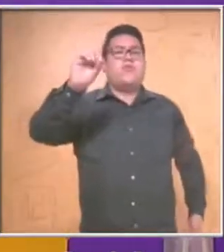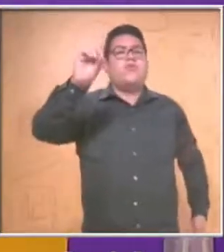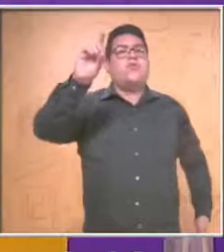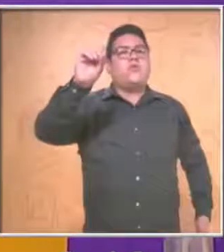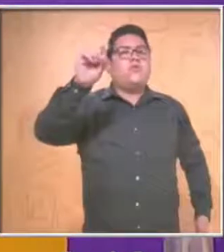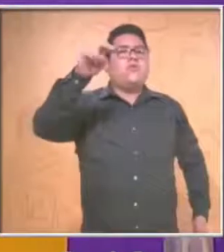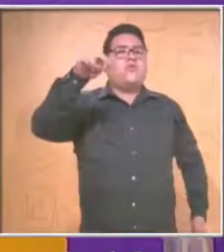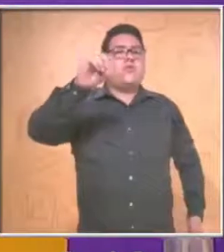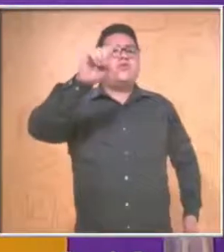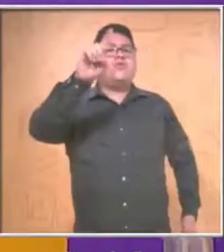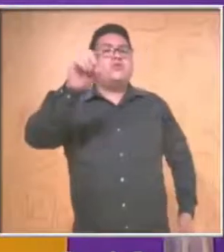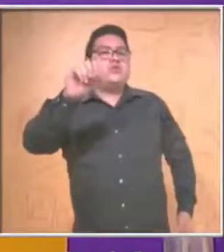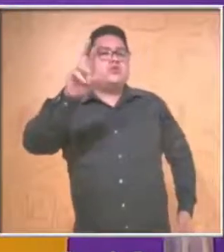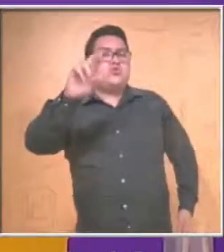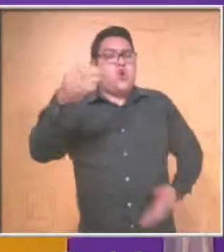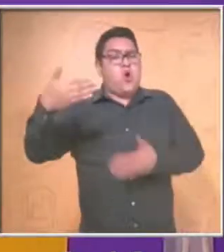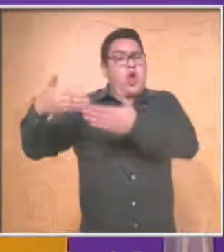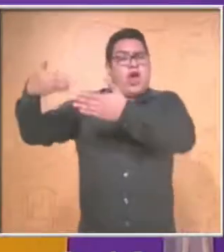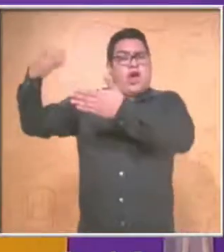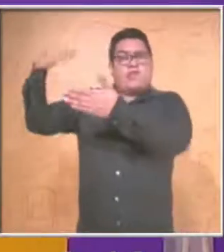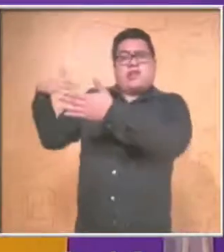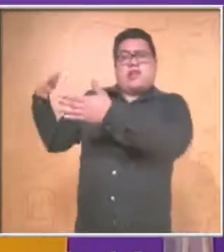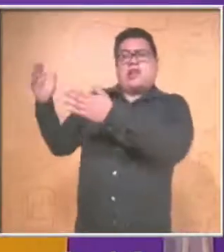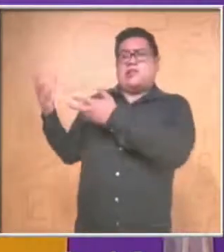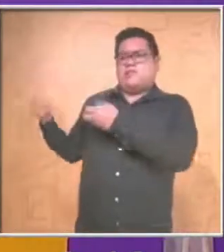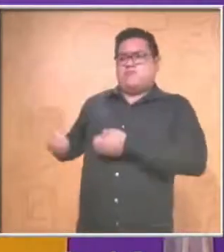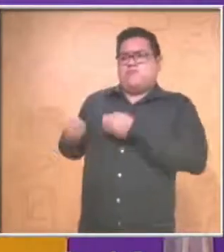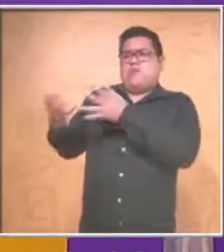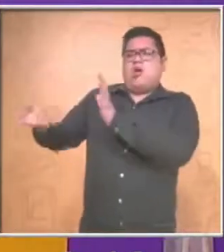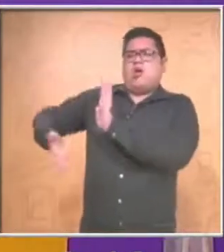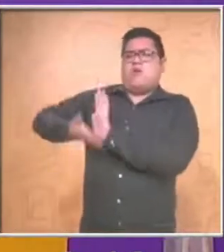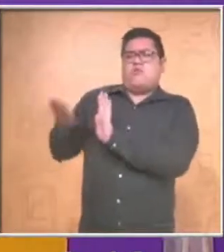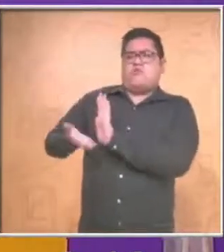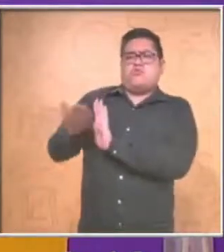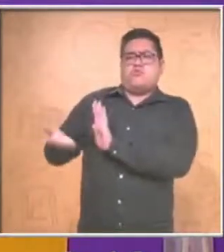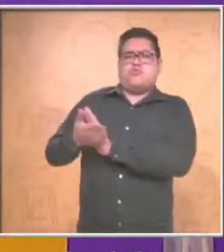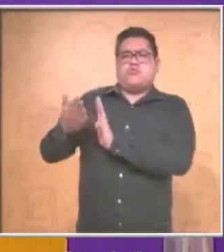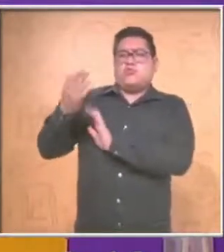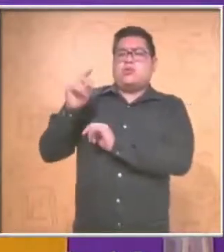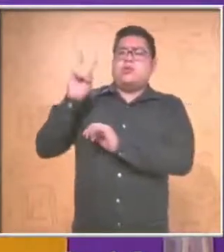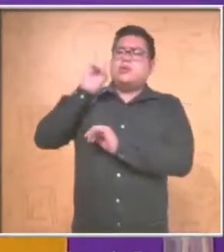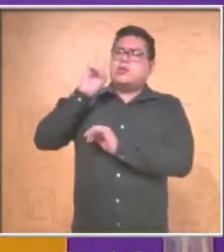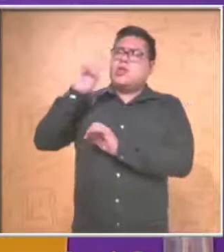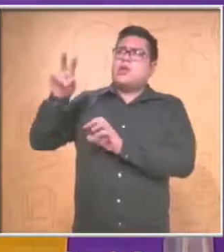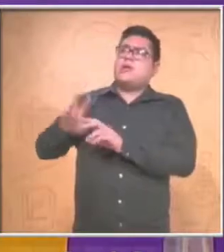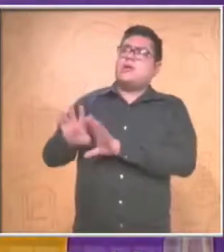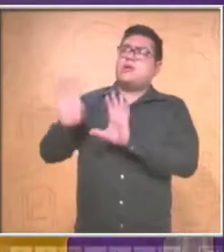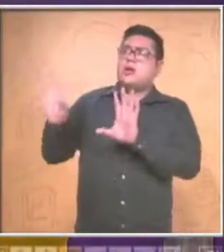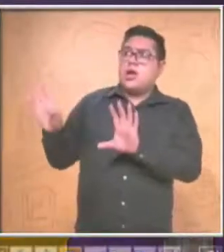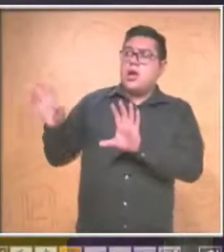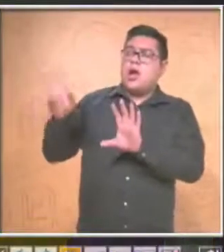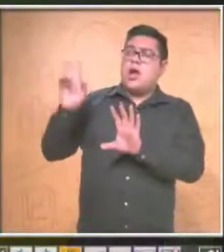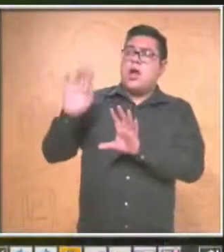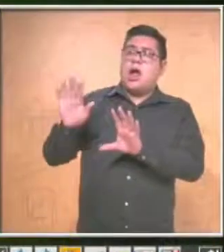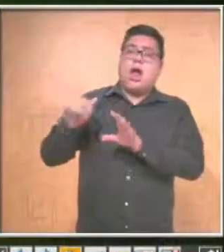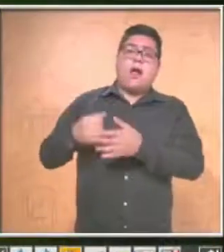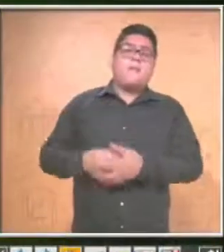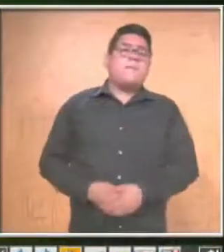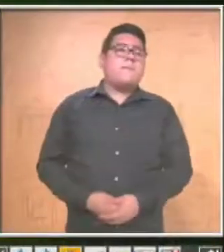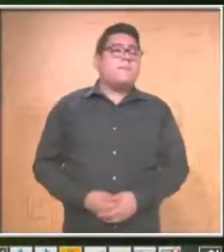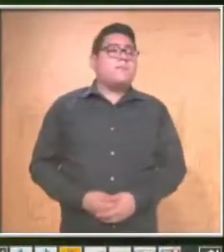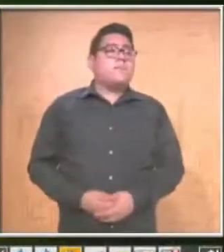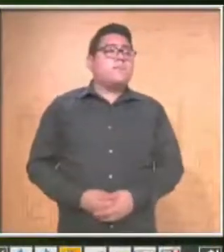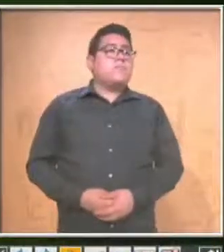cuneiforme, y aparece con ellos el concepto de ciudad-estado, un concepto que de momento todavía no aparecía en las demás